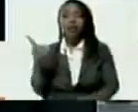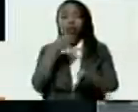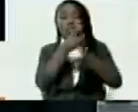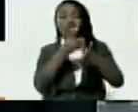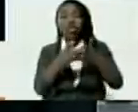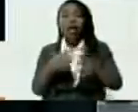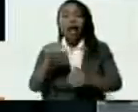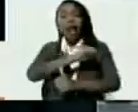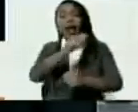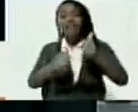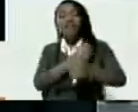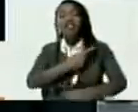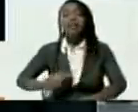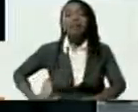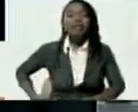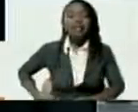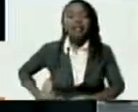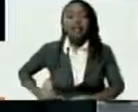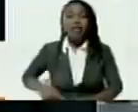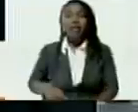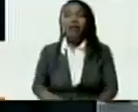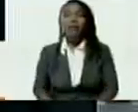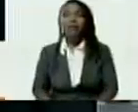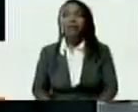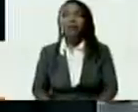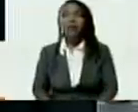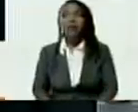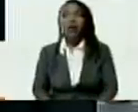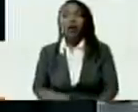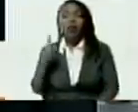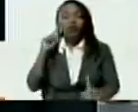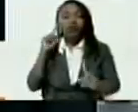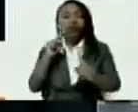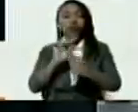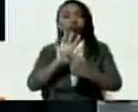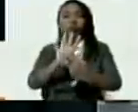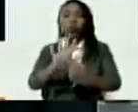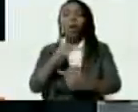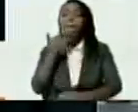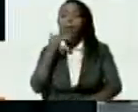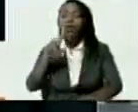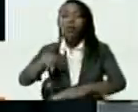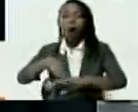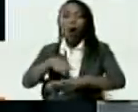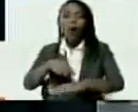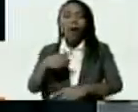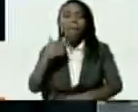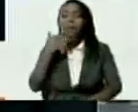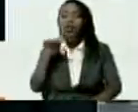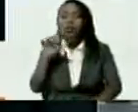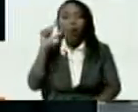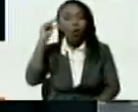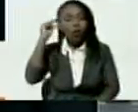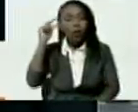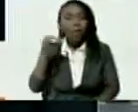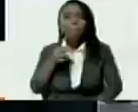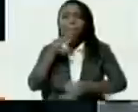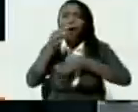la vicepresidenta se dirigirá al país en las próximas horas, en los próximos días,